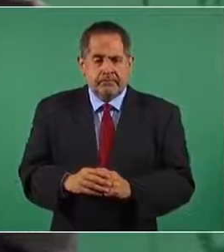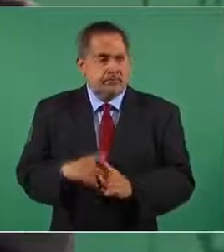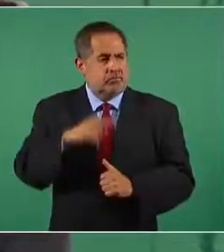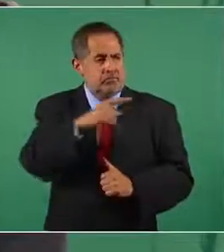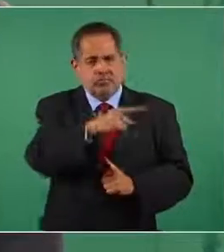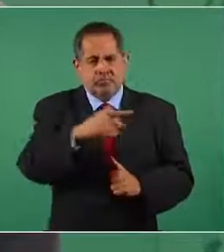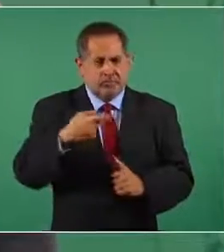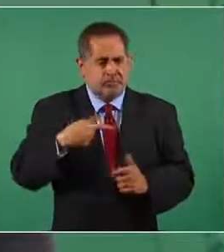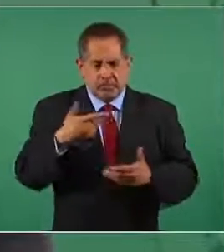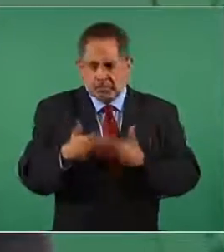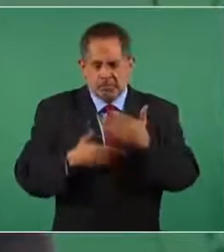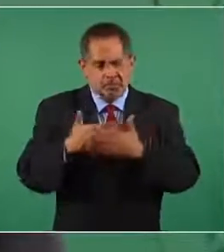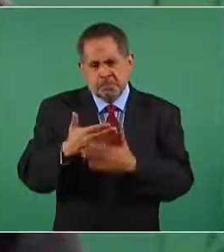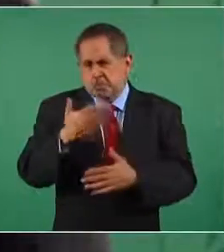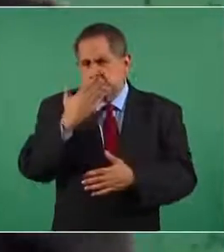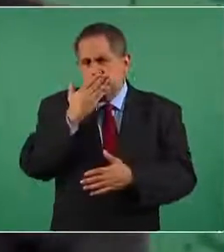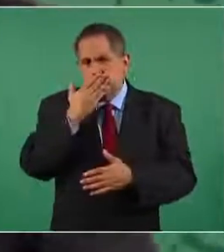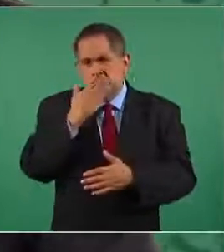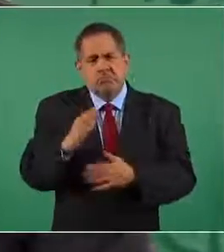servidora pública, una